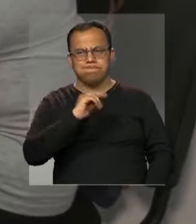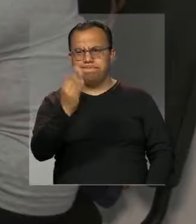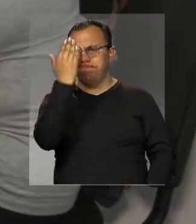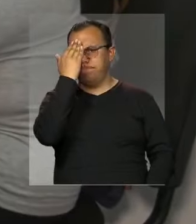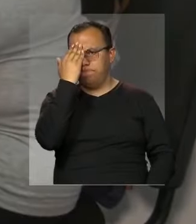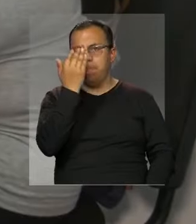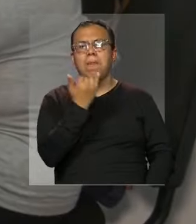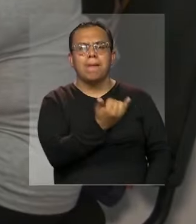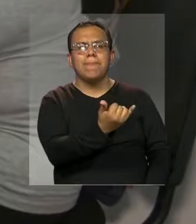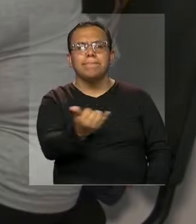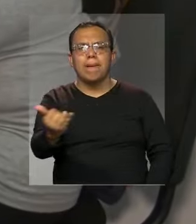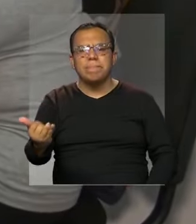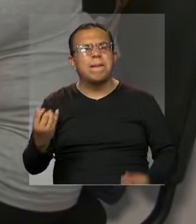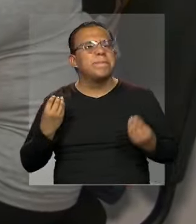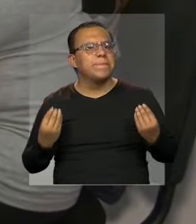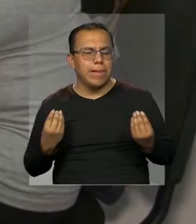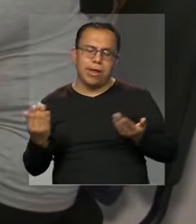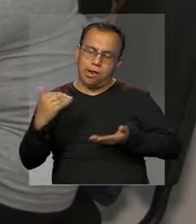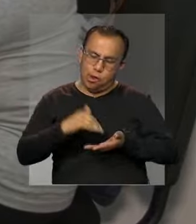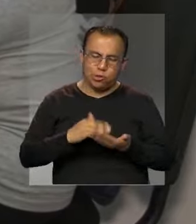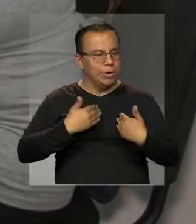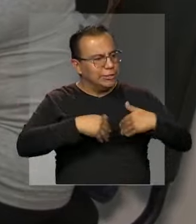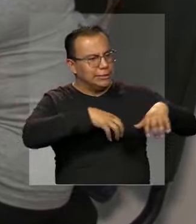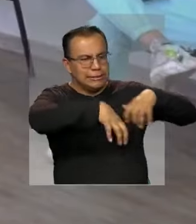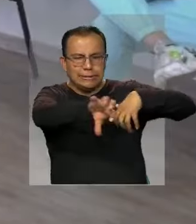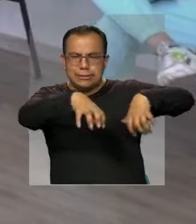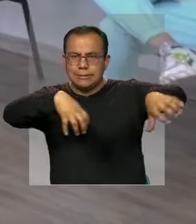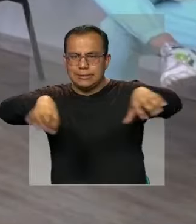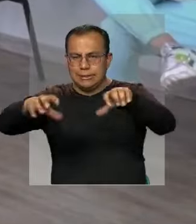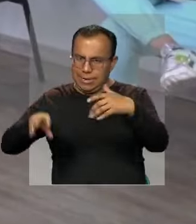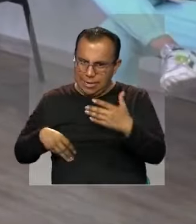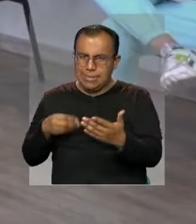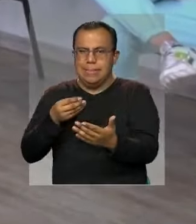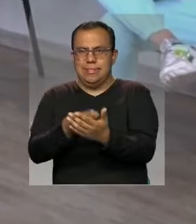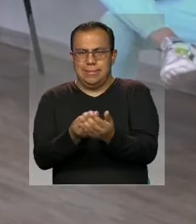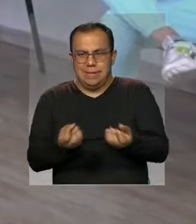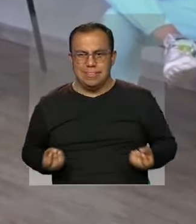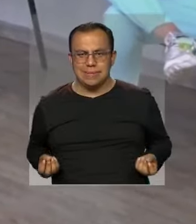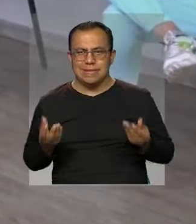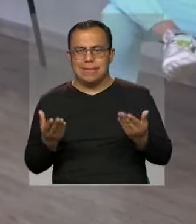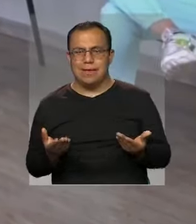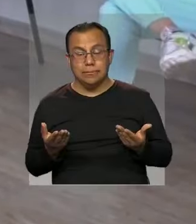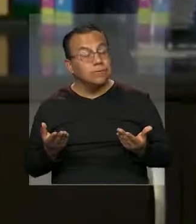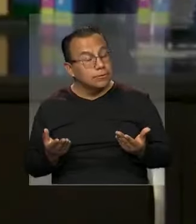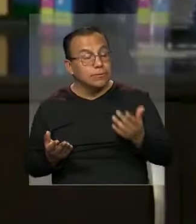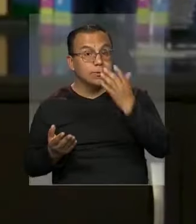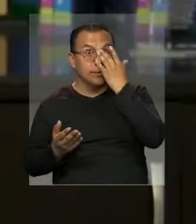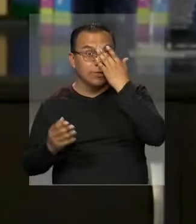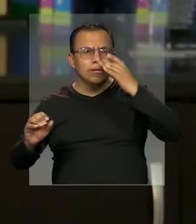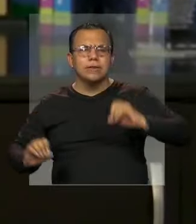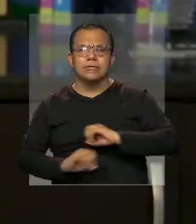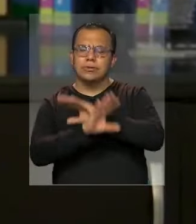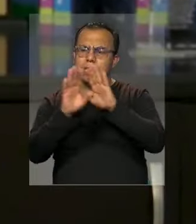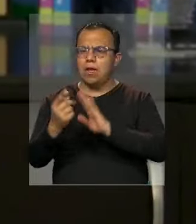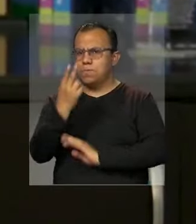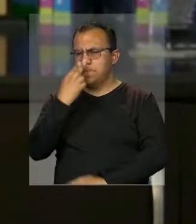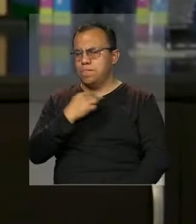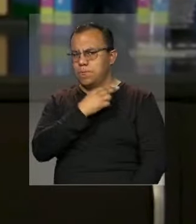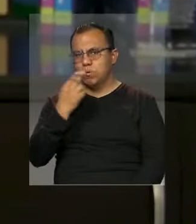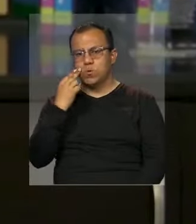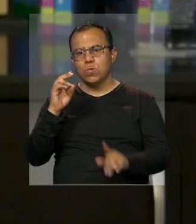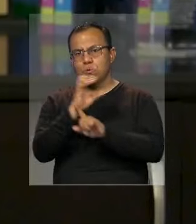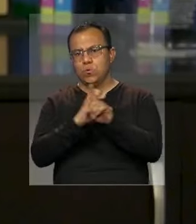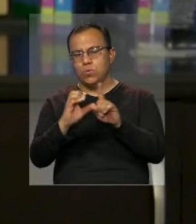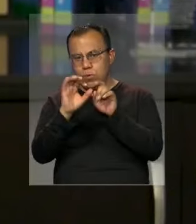estamos ahí para redistribuirles y que ese es nuestro fin. Entonces eso es claro, entonces eso tiene un componente de transformación cultural